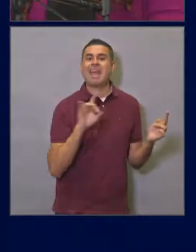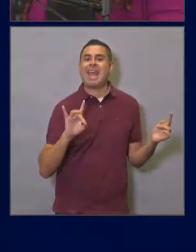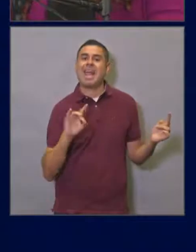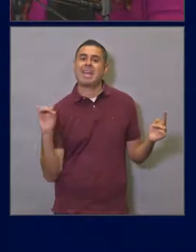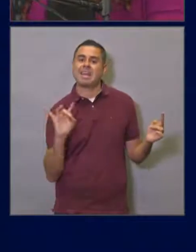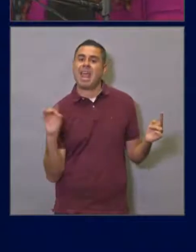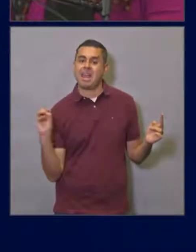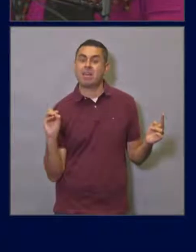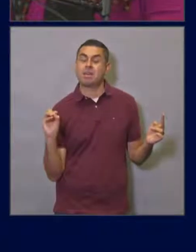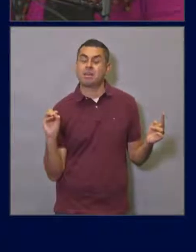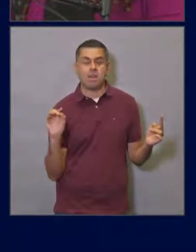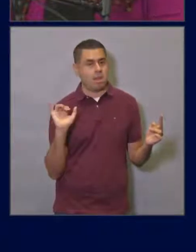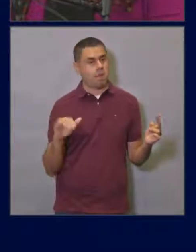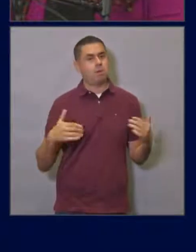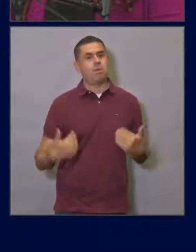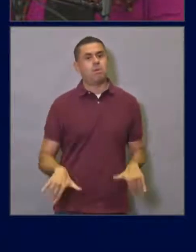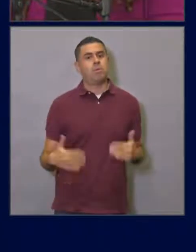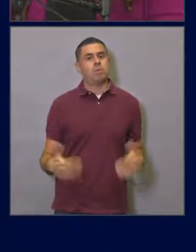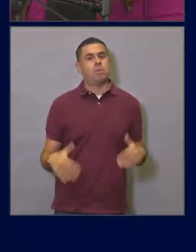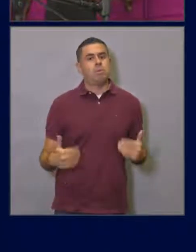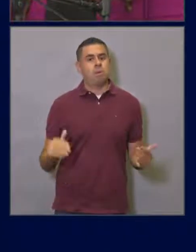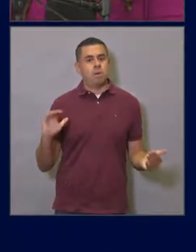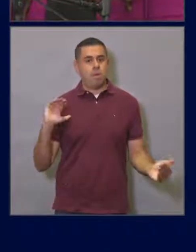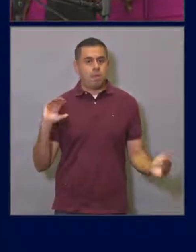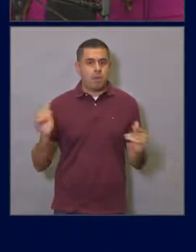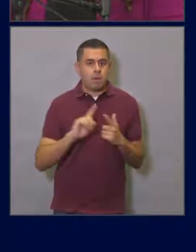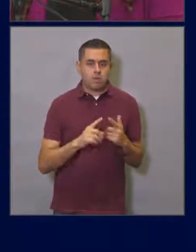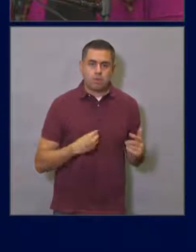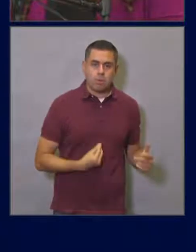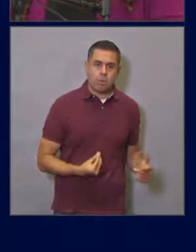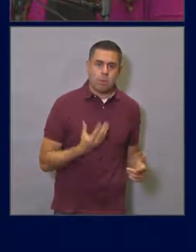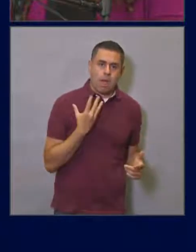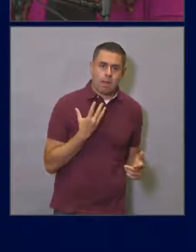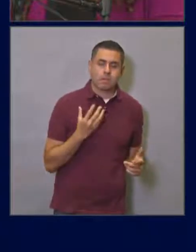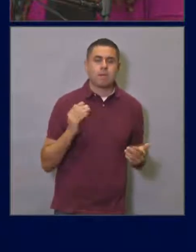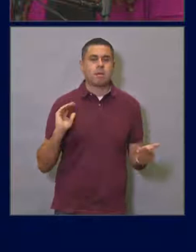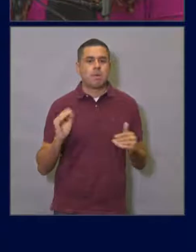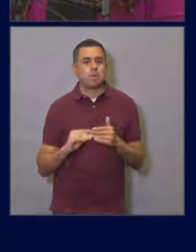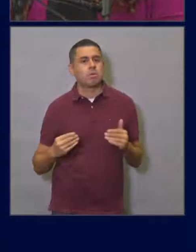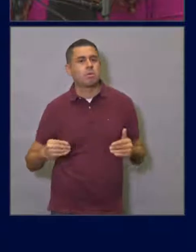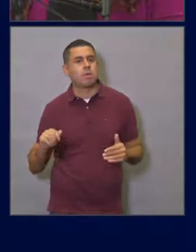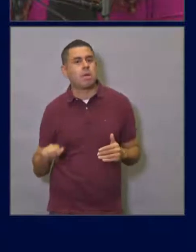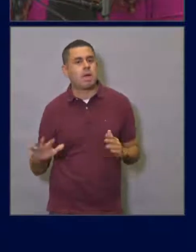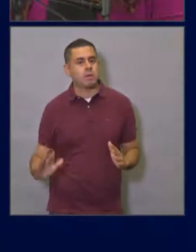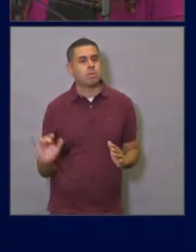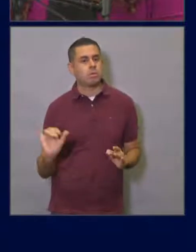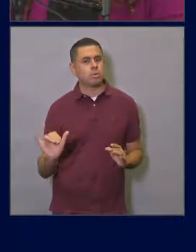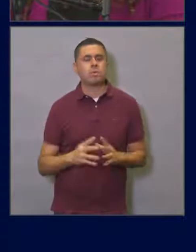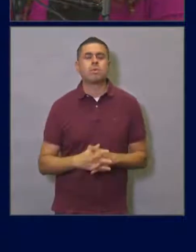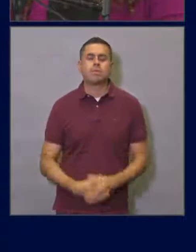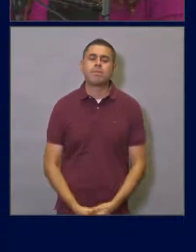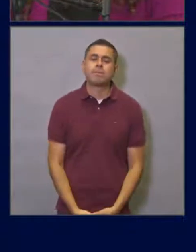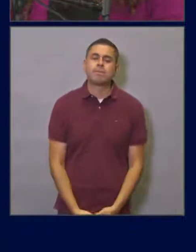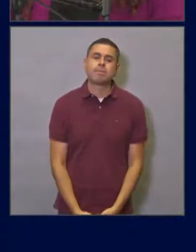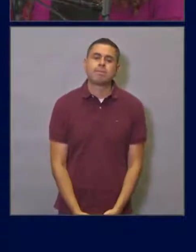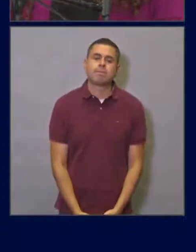podemos observar que fue mucho más alta que la de los residentes blancos y asiáticos. Hasta el 11 de octubre, la tasa de